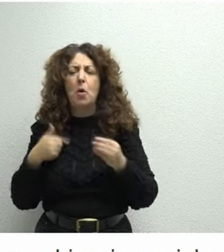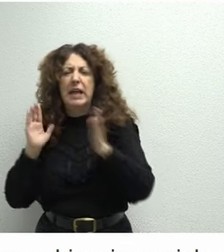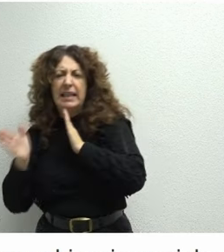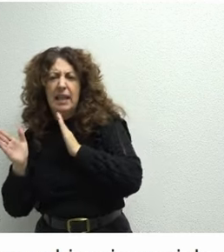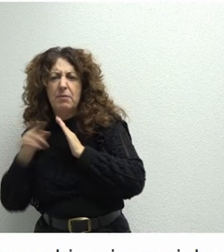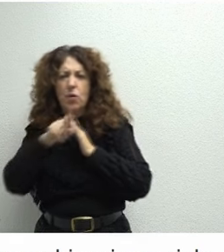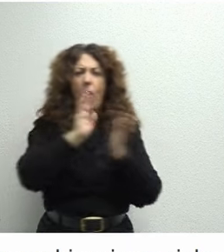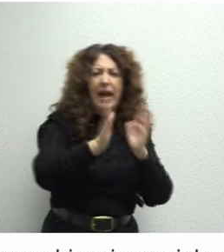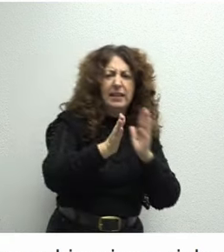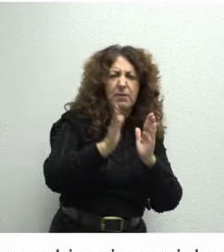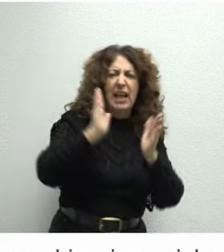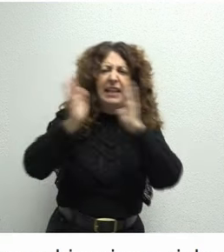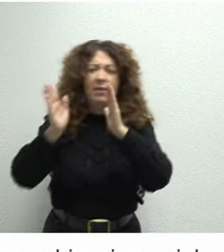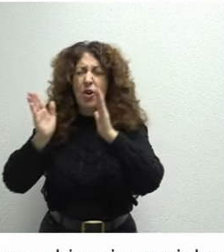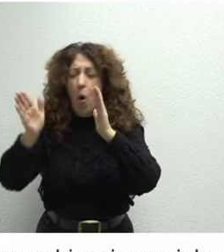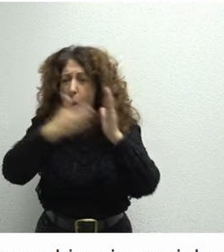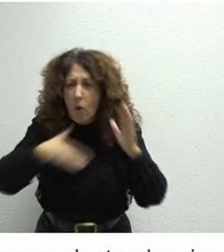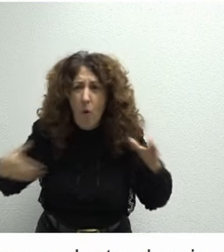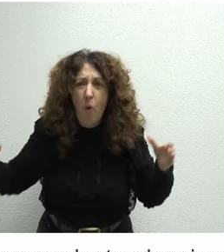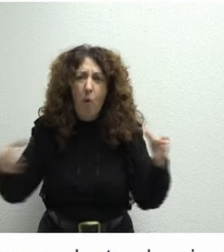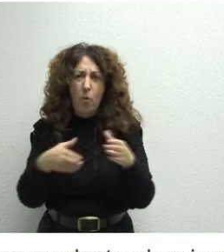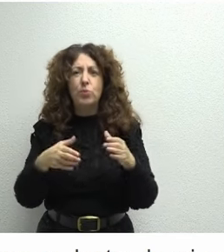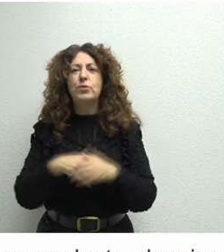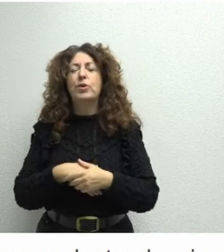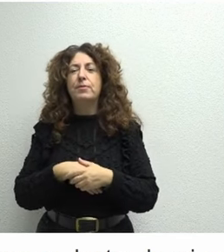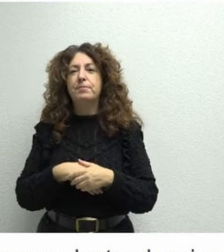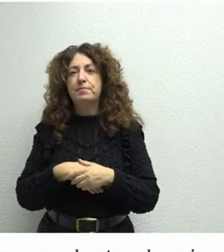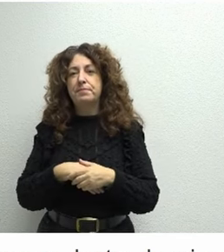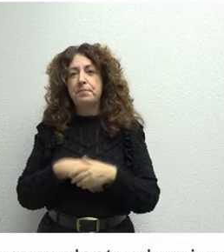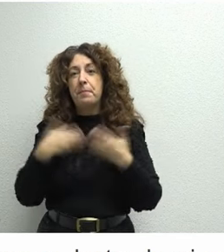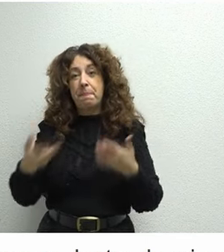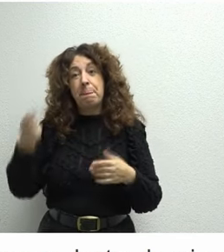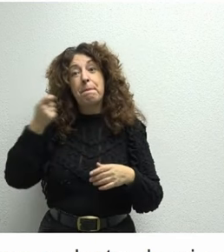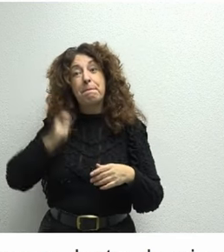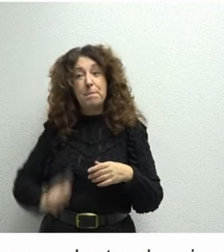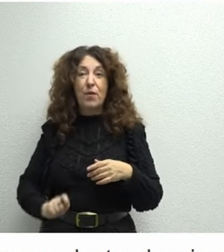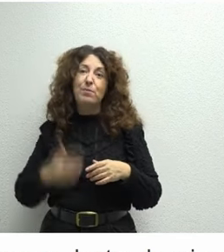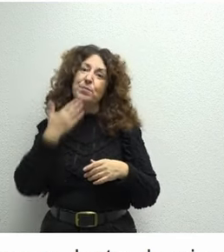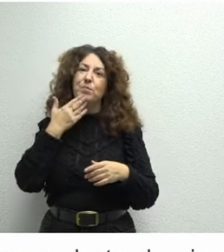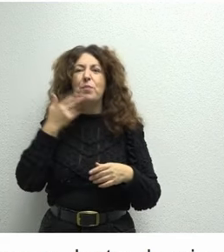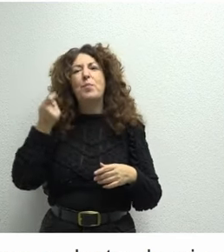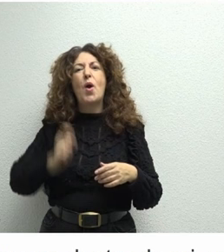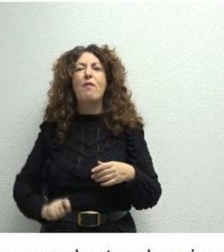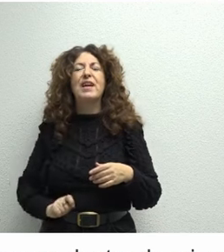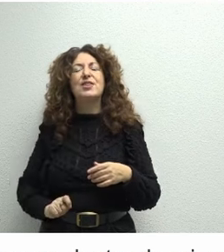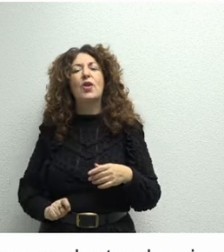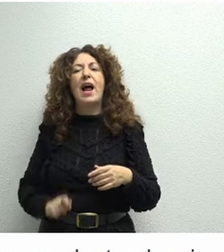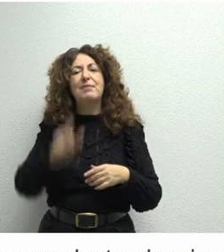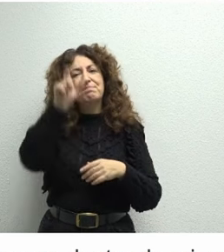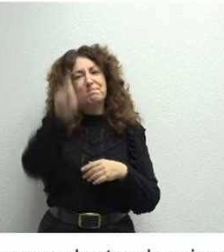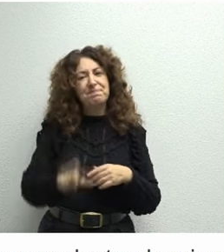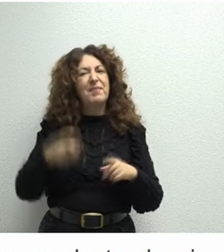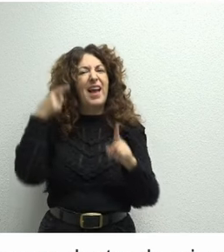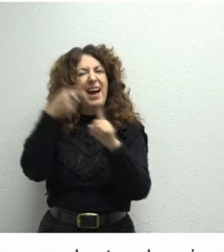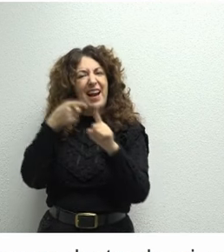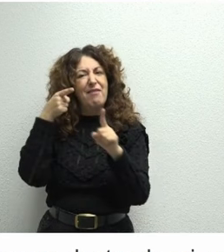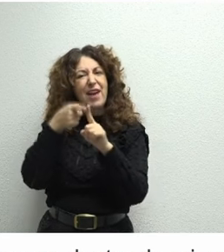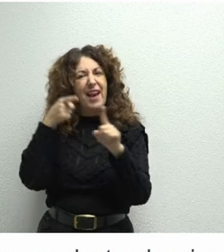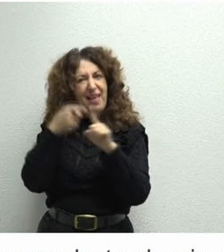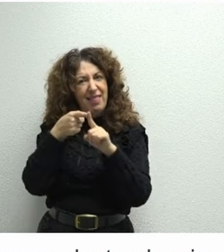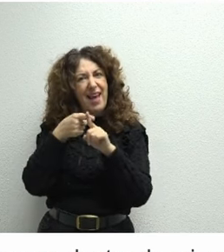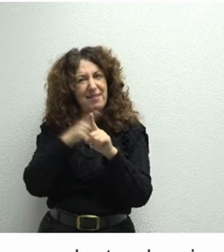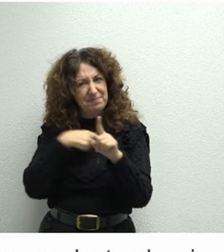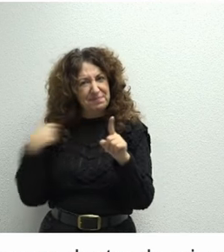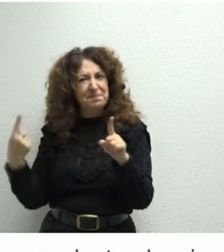lado sino que atendemos de forma conjunta Por otra parte Los profesionales se han convertido en profesionales de referencia de los chicos con los